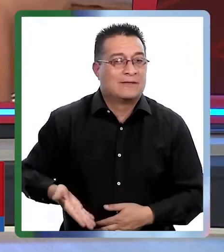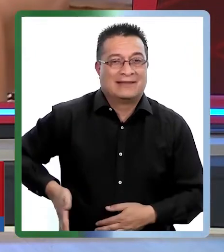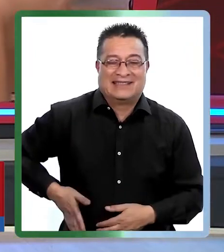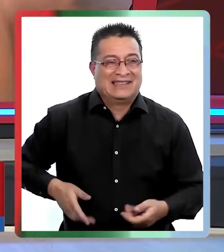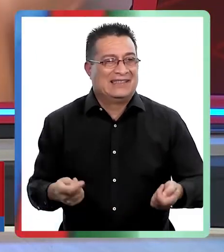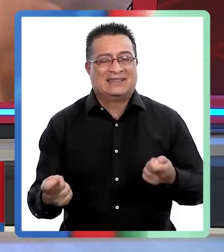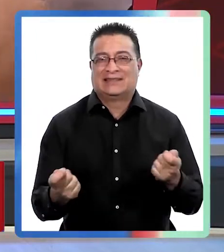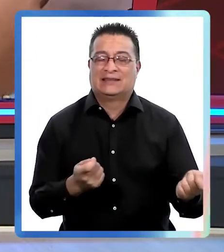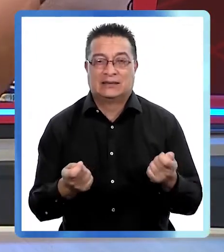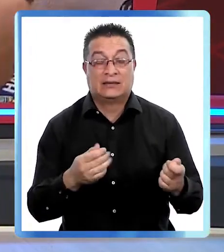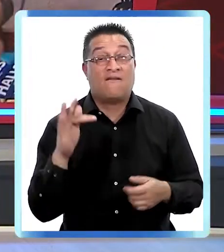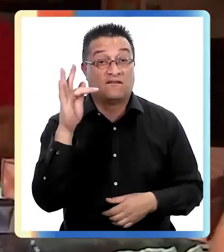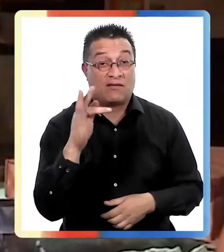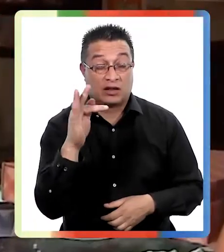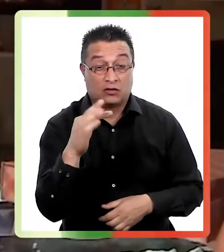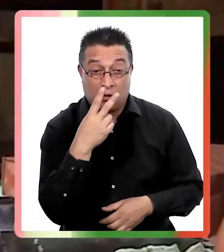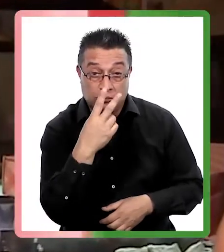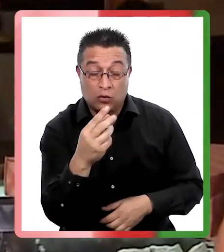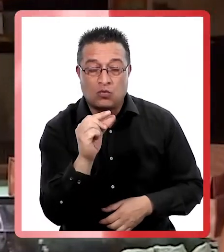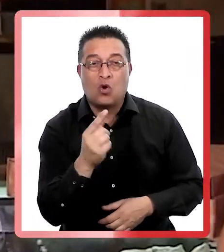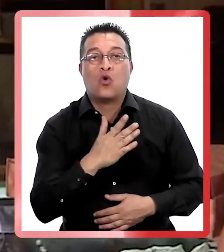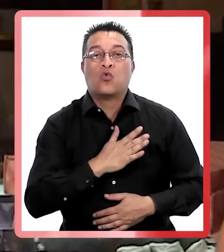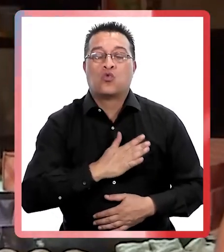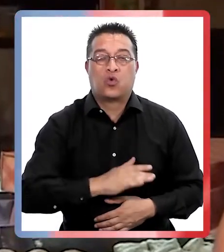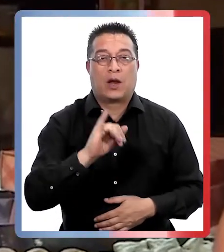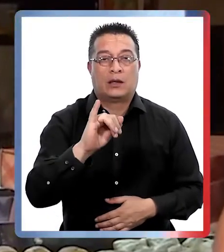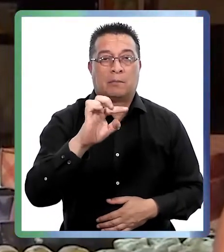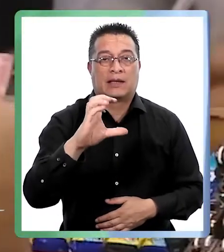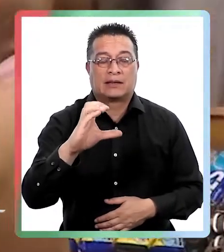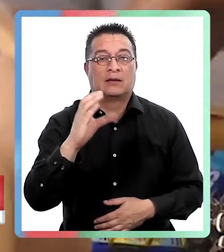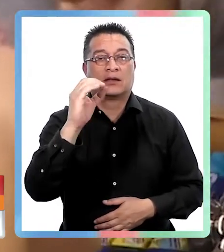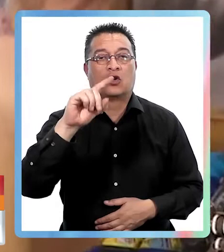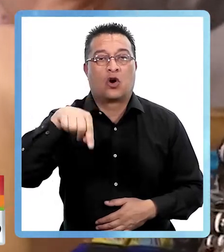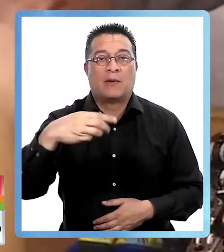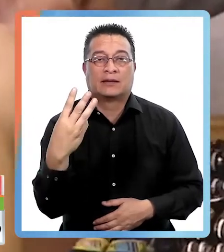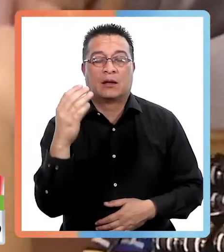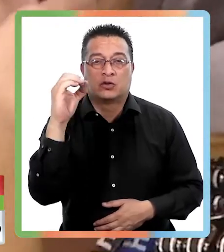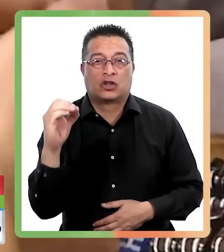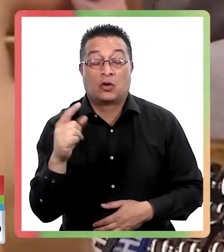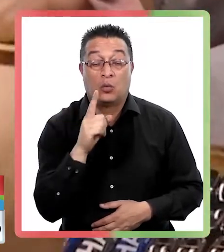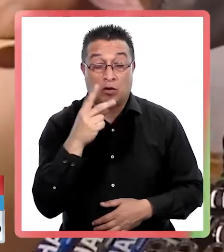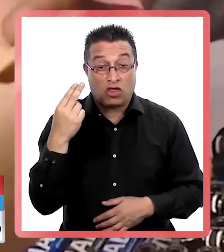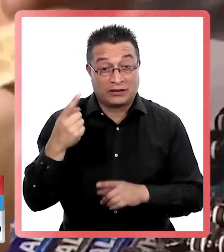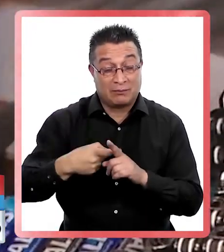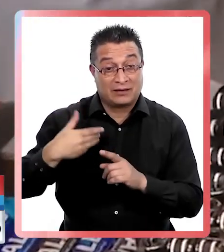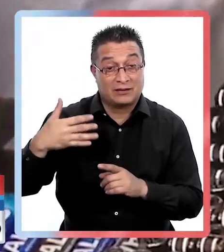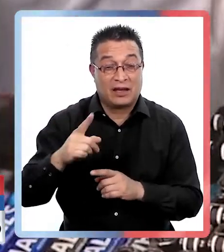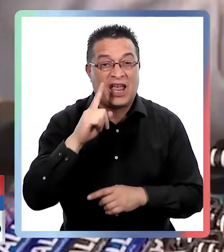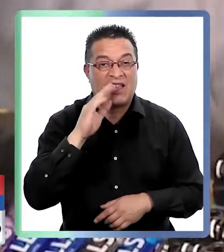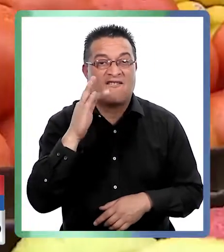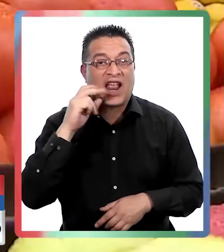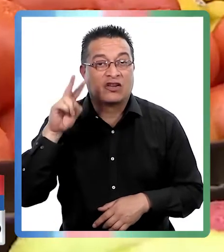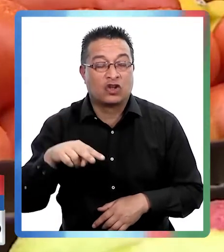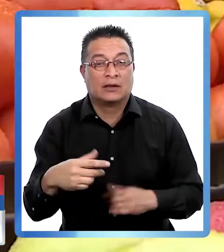las familias chilenas, y febrero muestra un pequeño respiro porque el IPC fue de 0,3% y en los últimos 12 meses la inflación